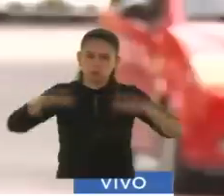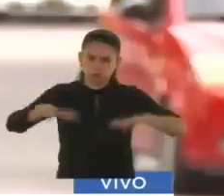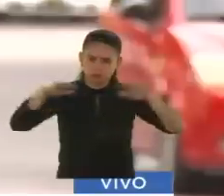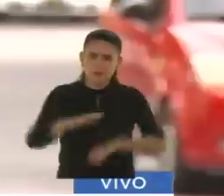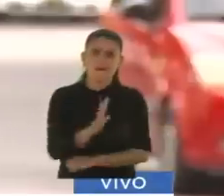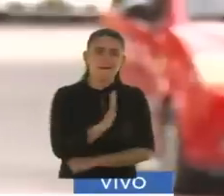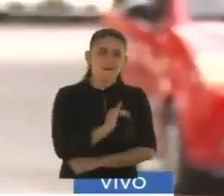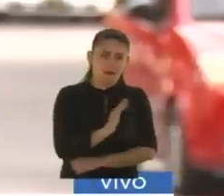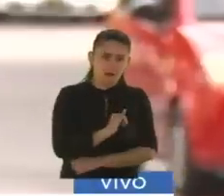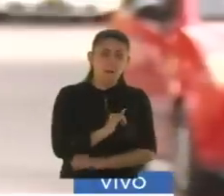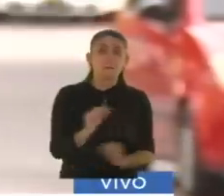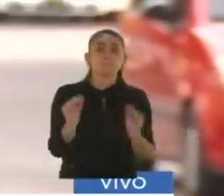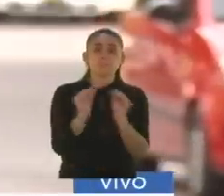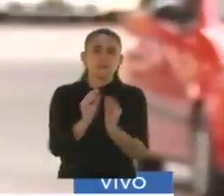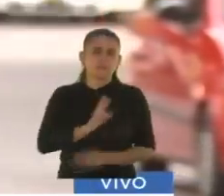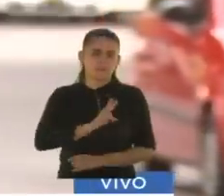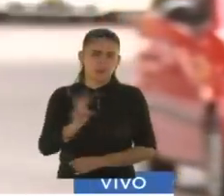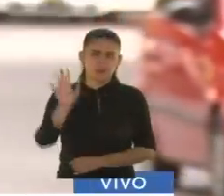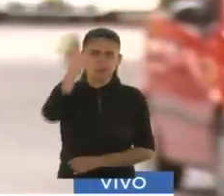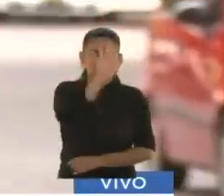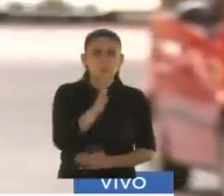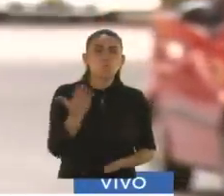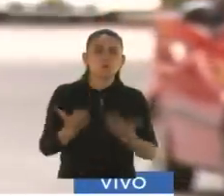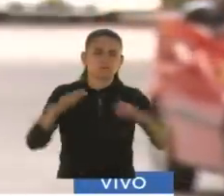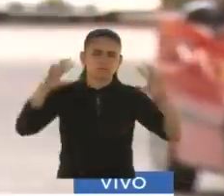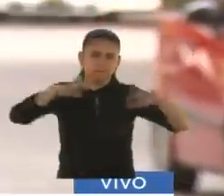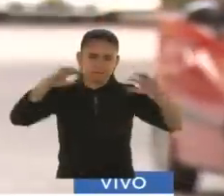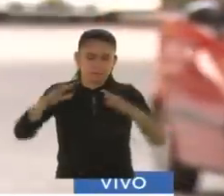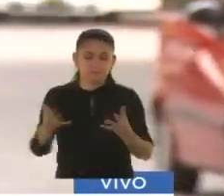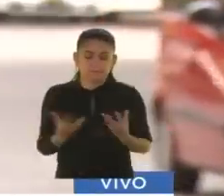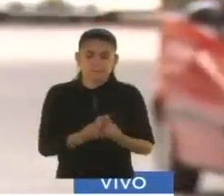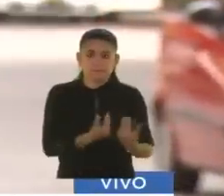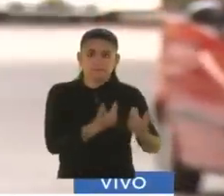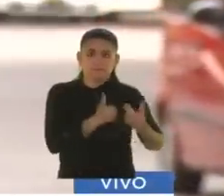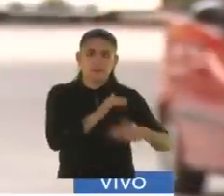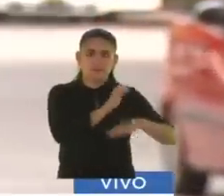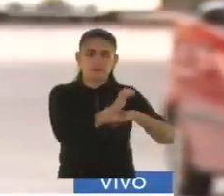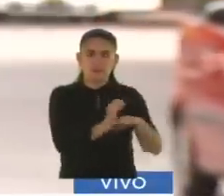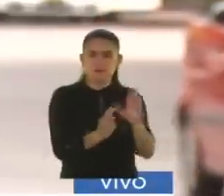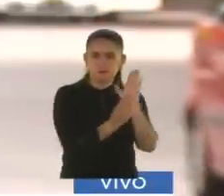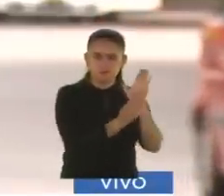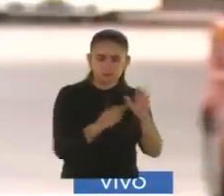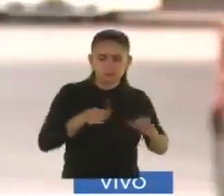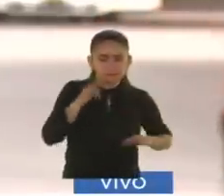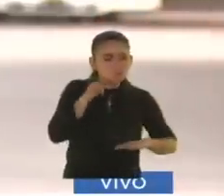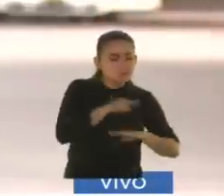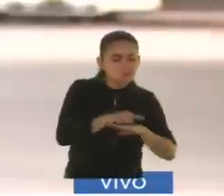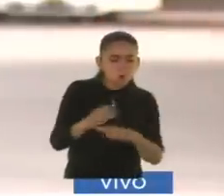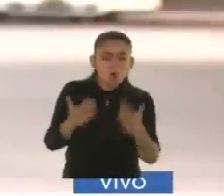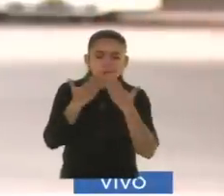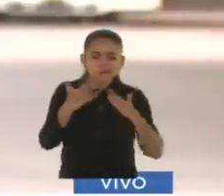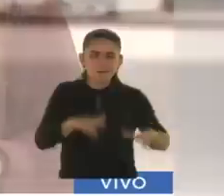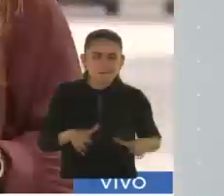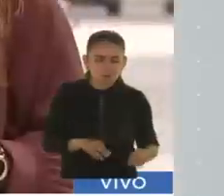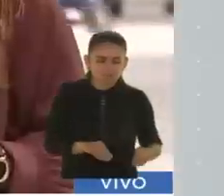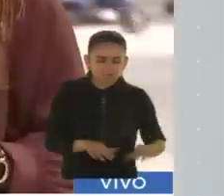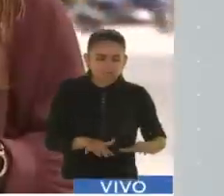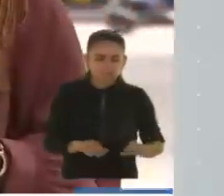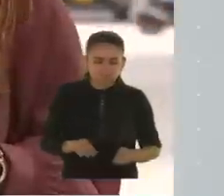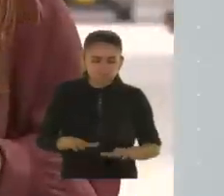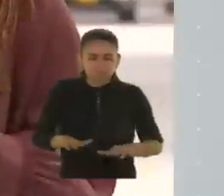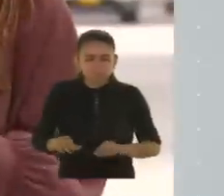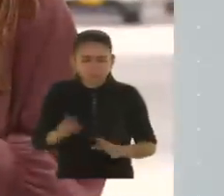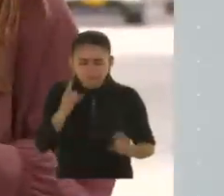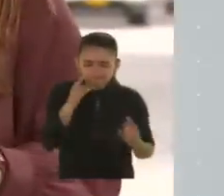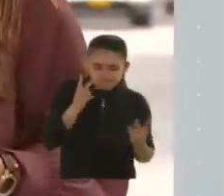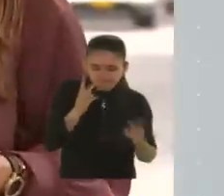también en algunas zonas del Valle del Cauca. Por esto, las unidades de riesgo monitorean el caudal de los ríos. Es información desde el Valle del Cauca.